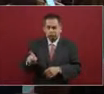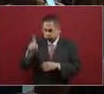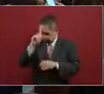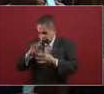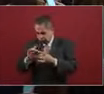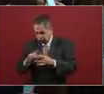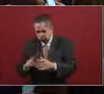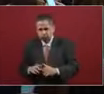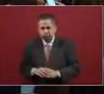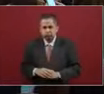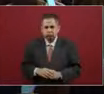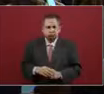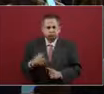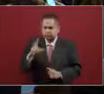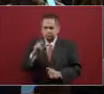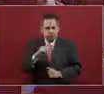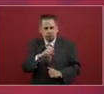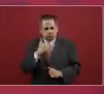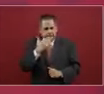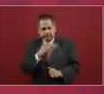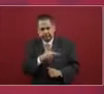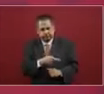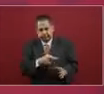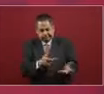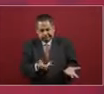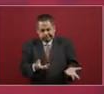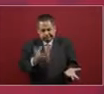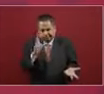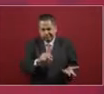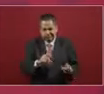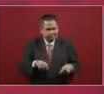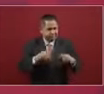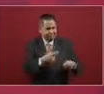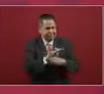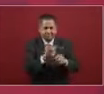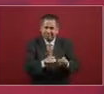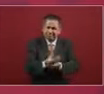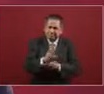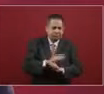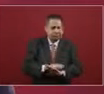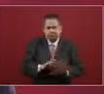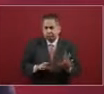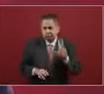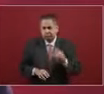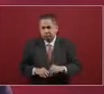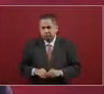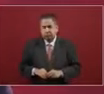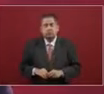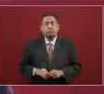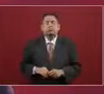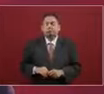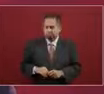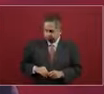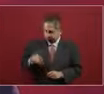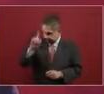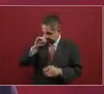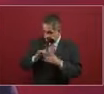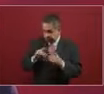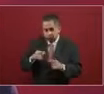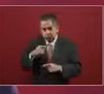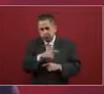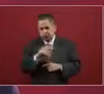fue que no era posible lo de la liberación en ese entonces de